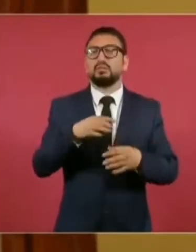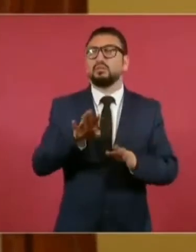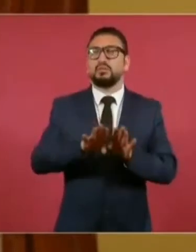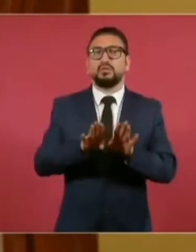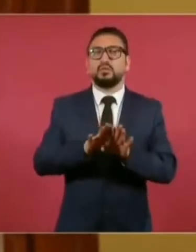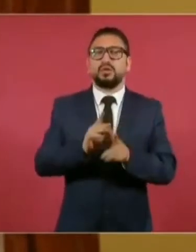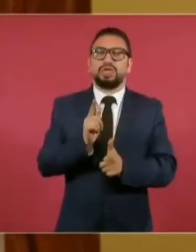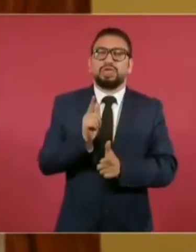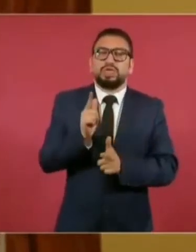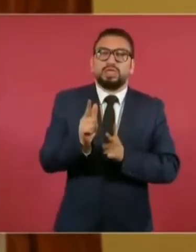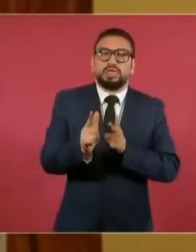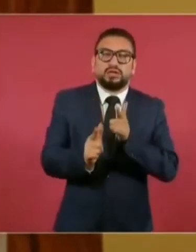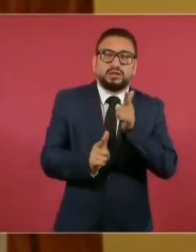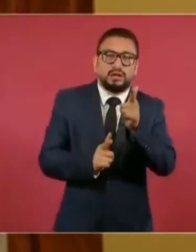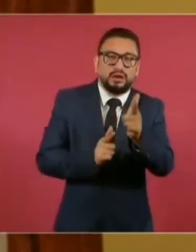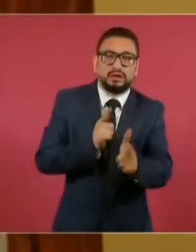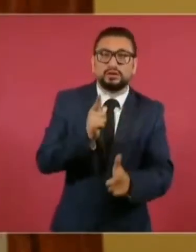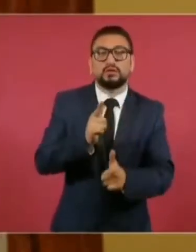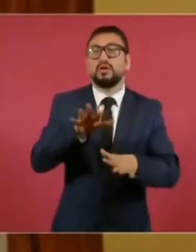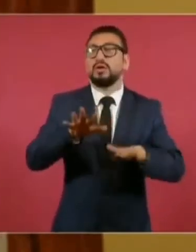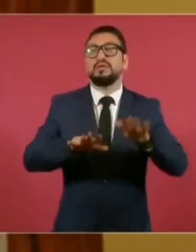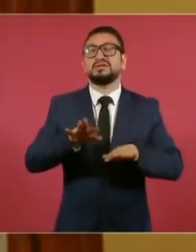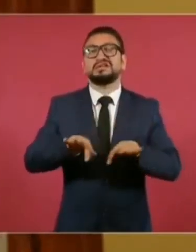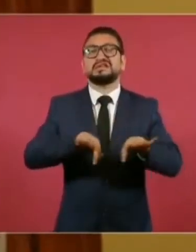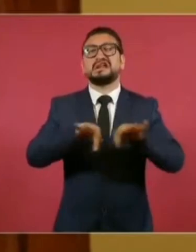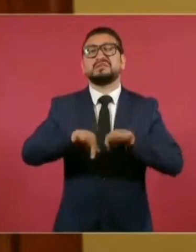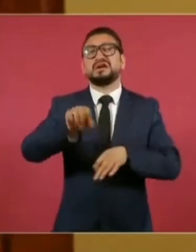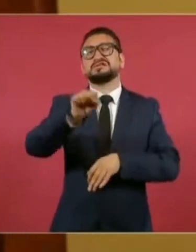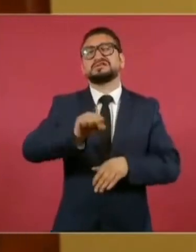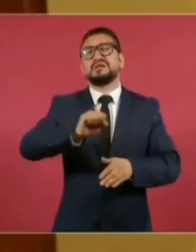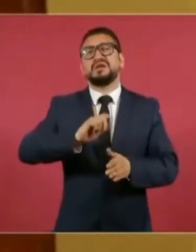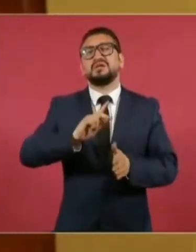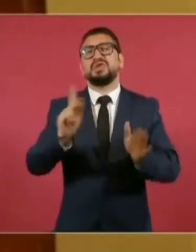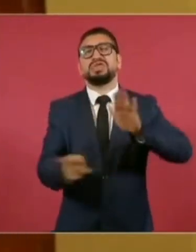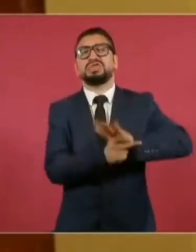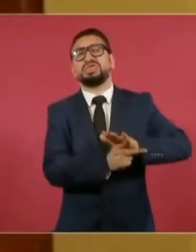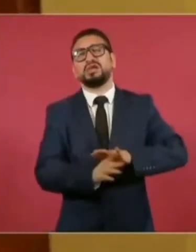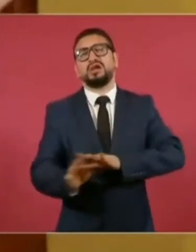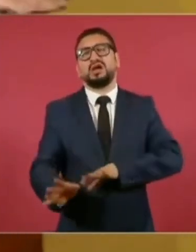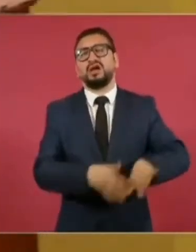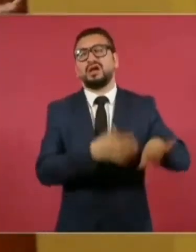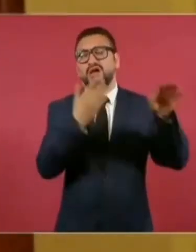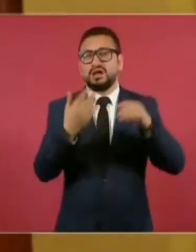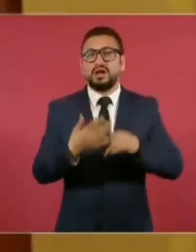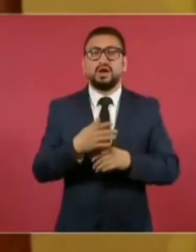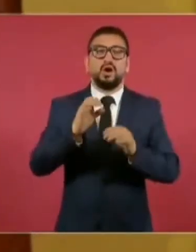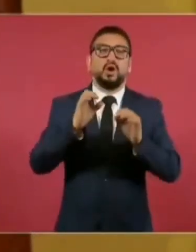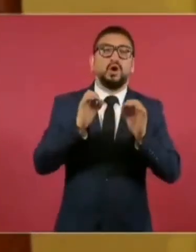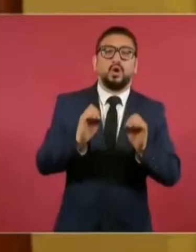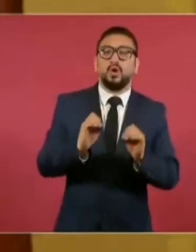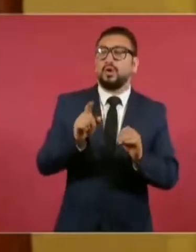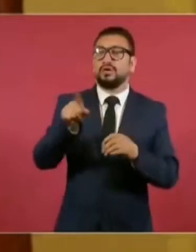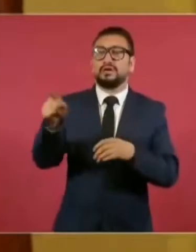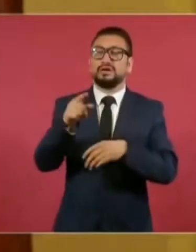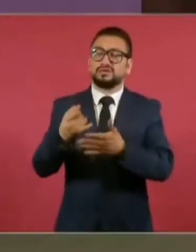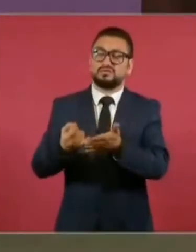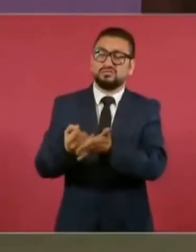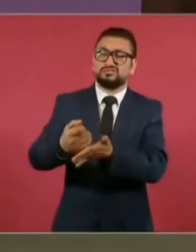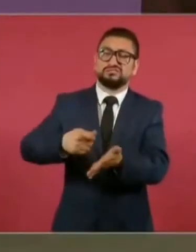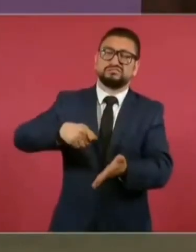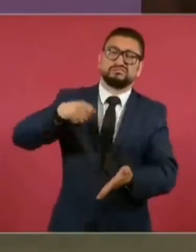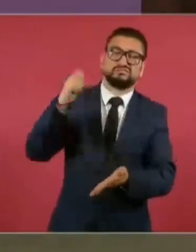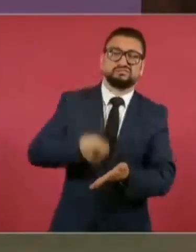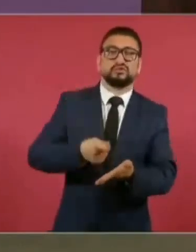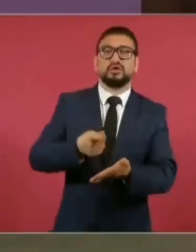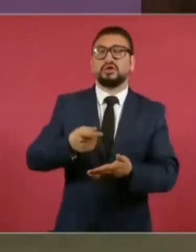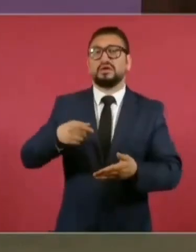lenta, los sabadazos, la parte de la imposición de sentencias que